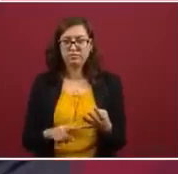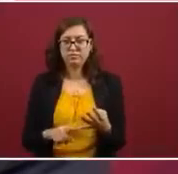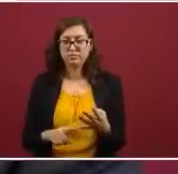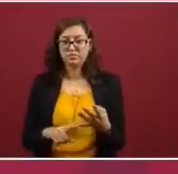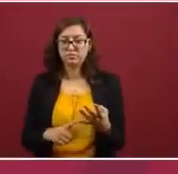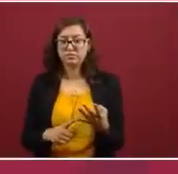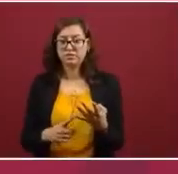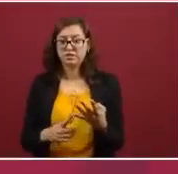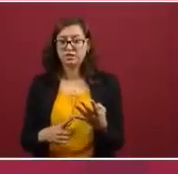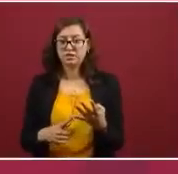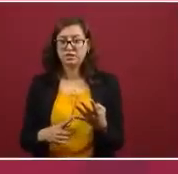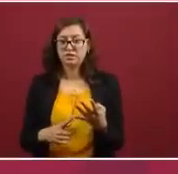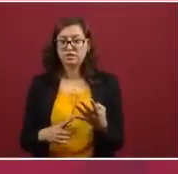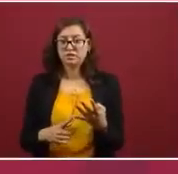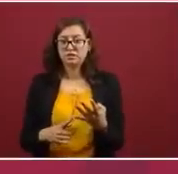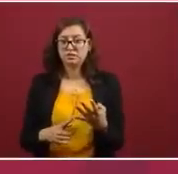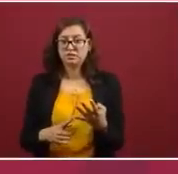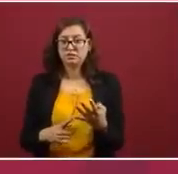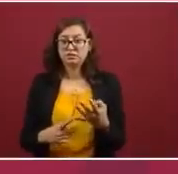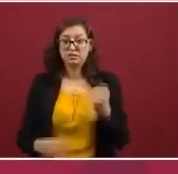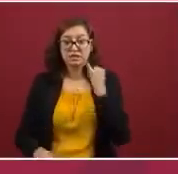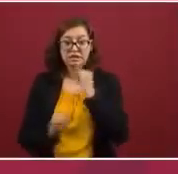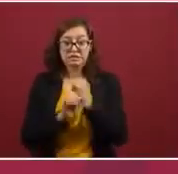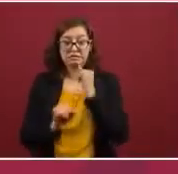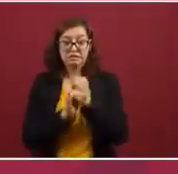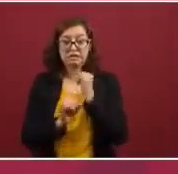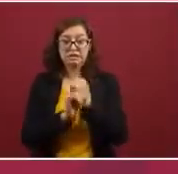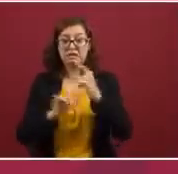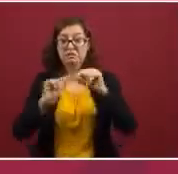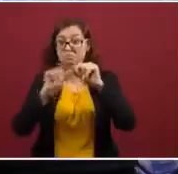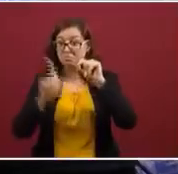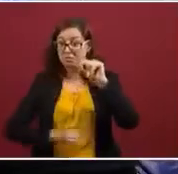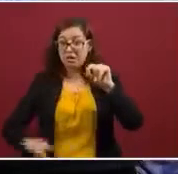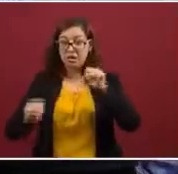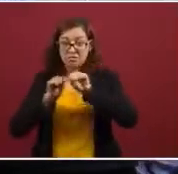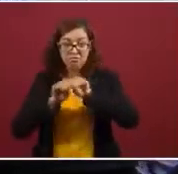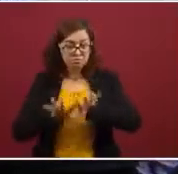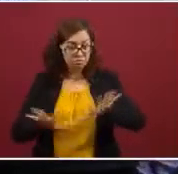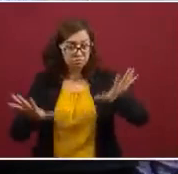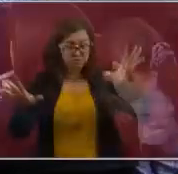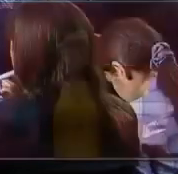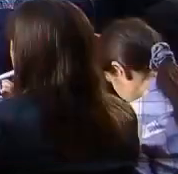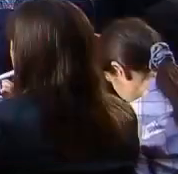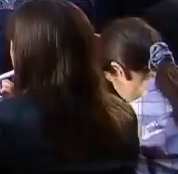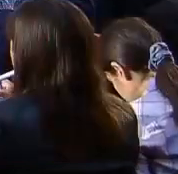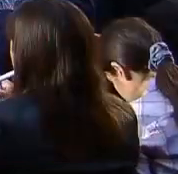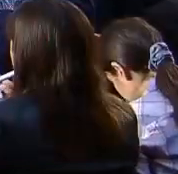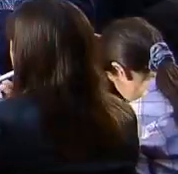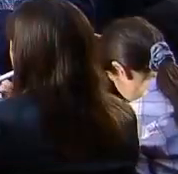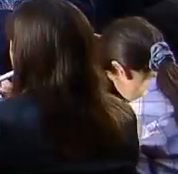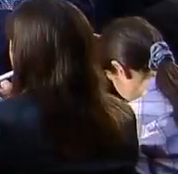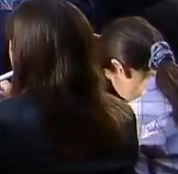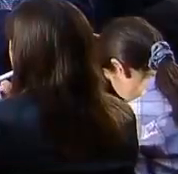de comunicar con internet a todo México, no hay nadie que se